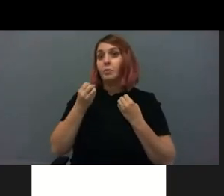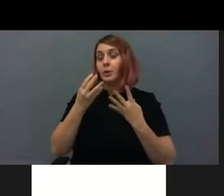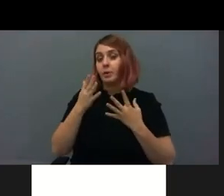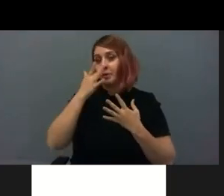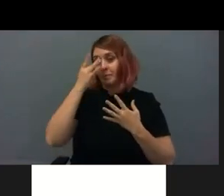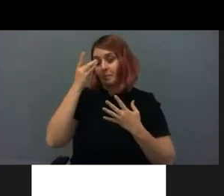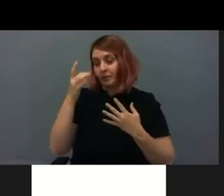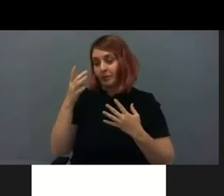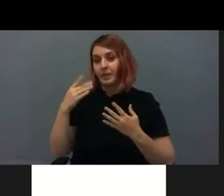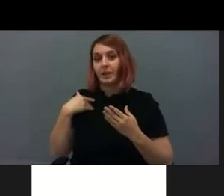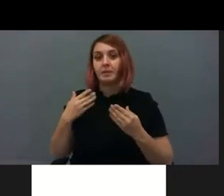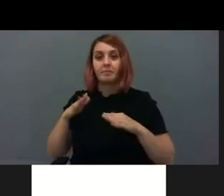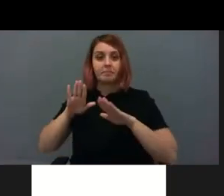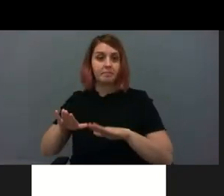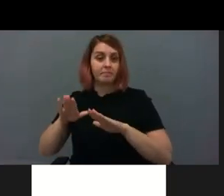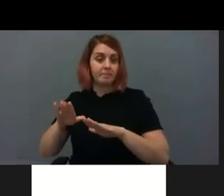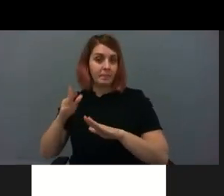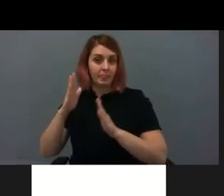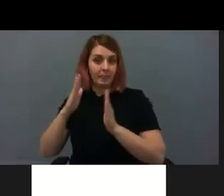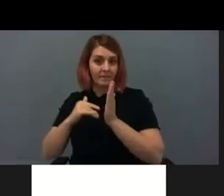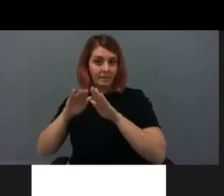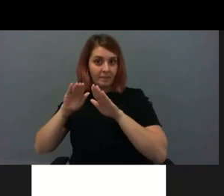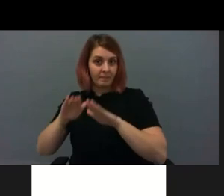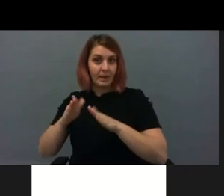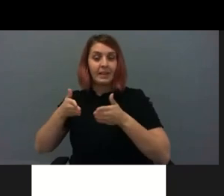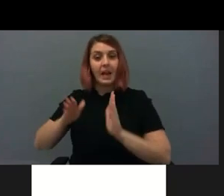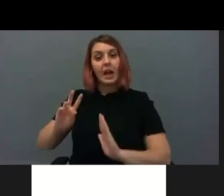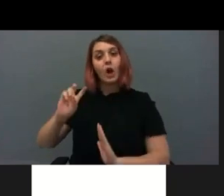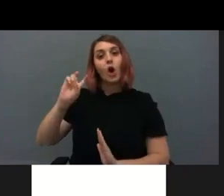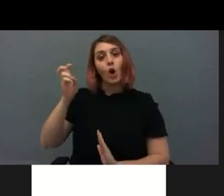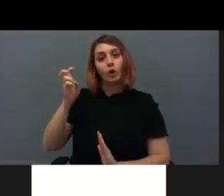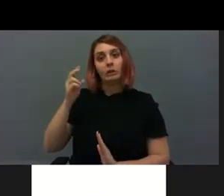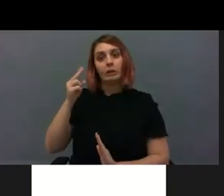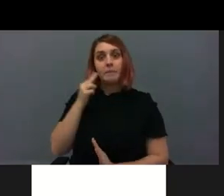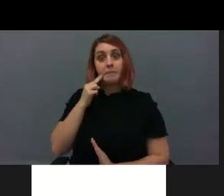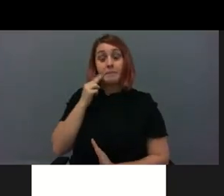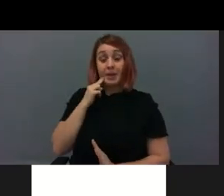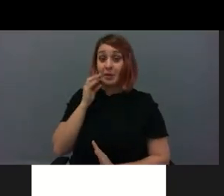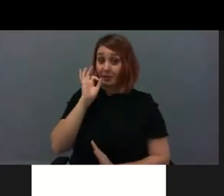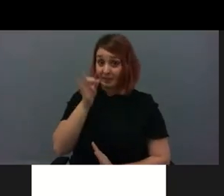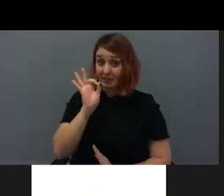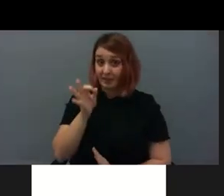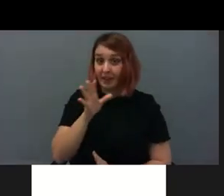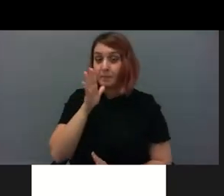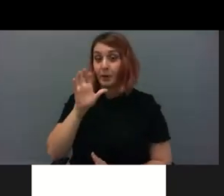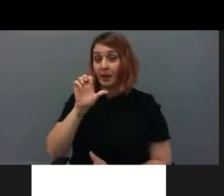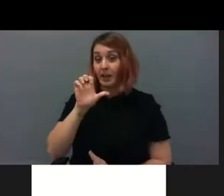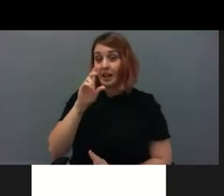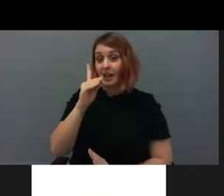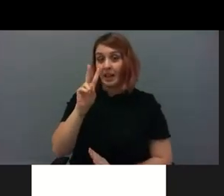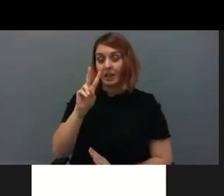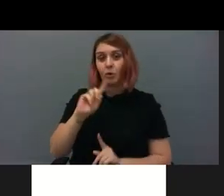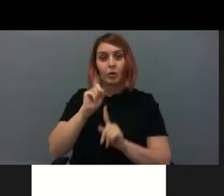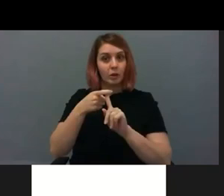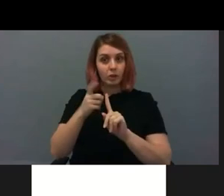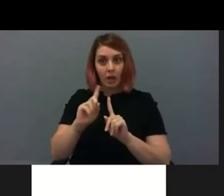y decidimos quedarnos aquí y tener otro hijo. Con mucho miedo, eso sí, ya que Edu todavía pues no estaba